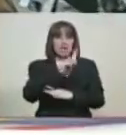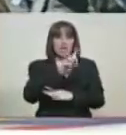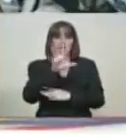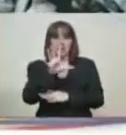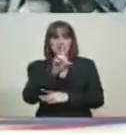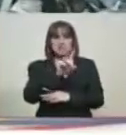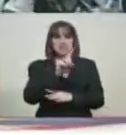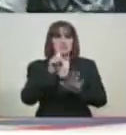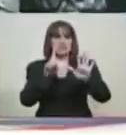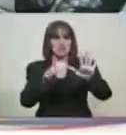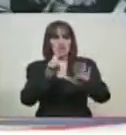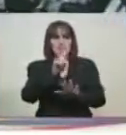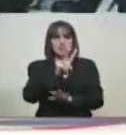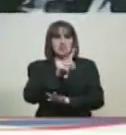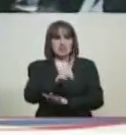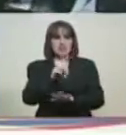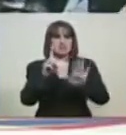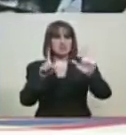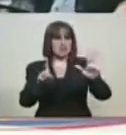17